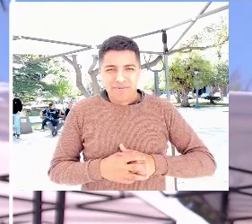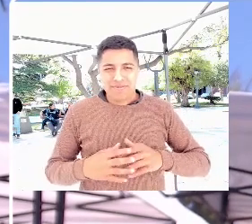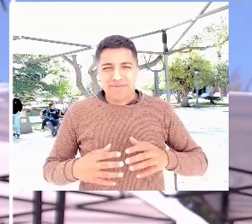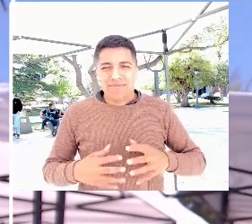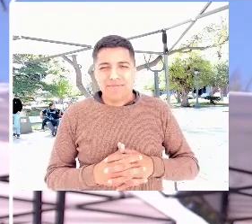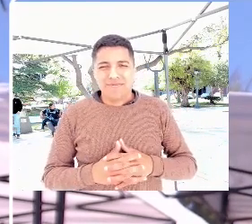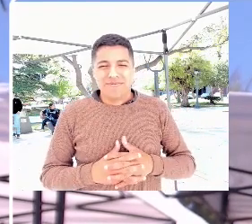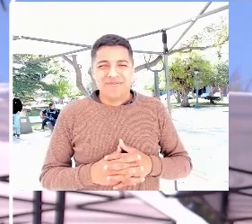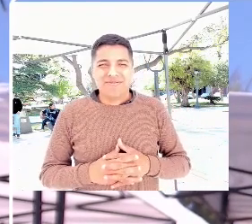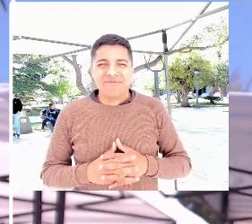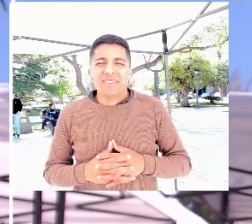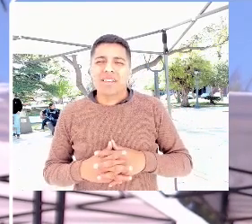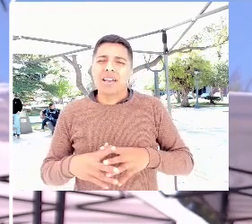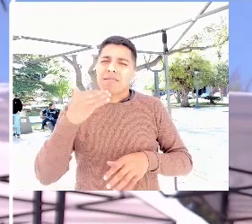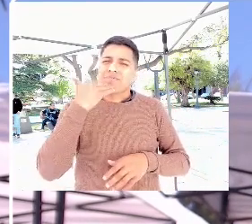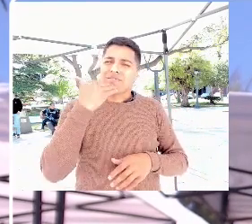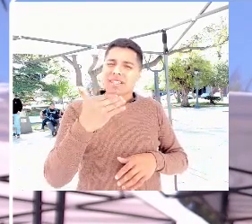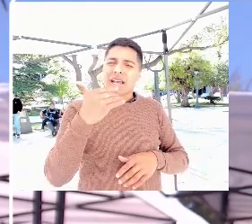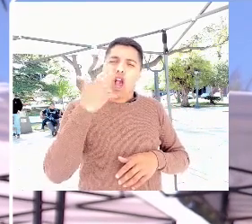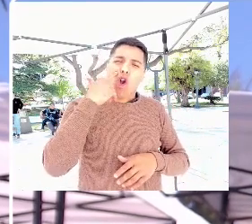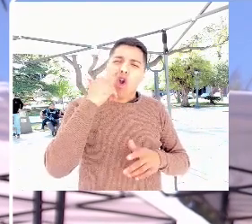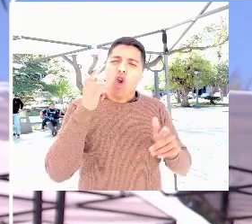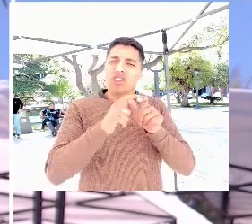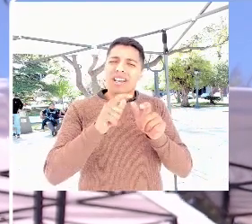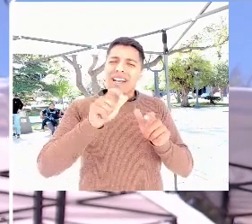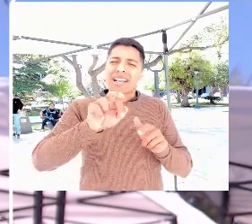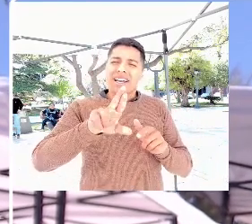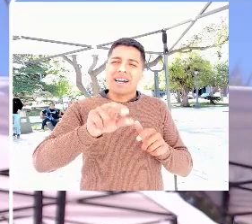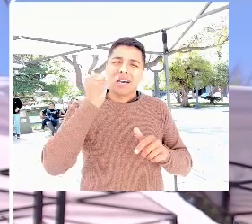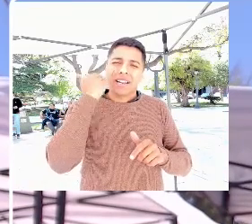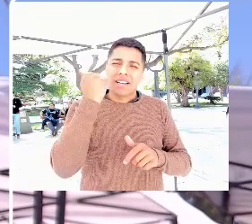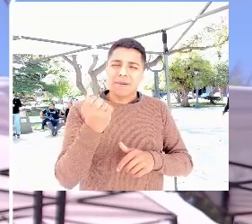bien. Gracias, concejal Araya.